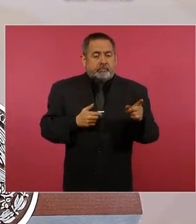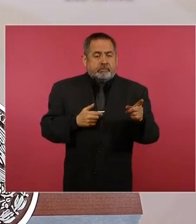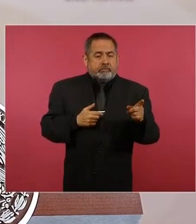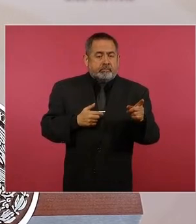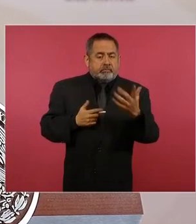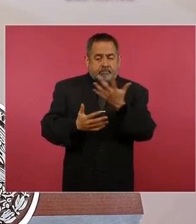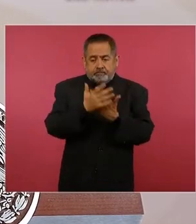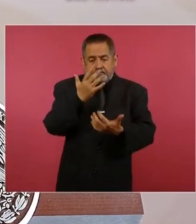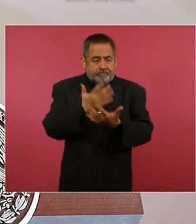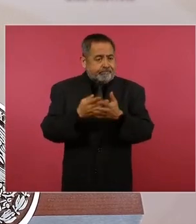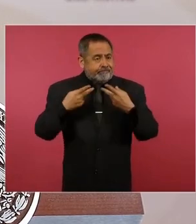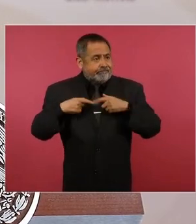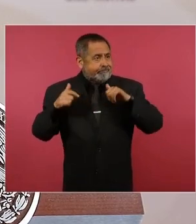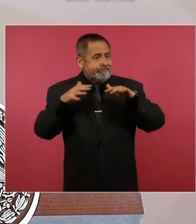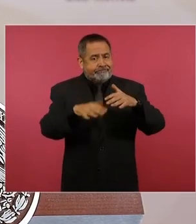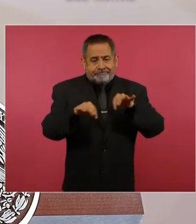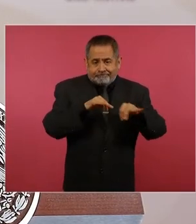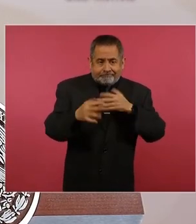mano de obra, fuerza de trabajo.